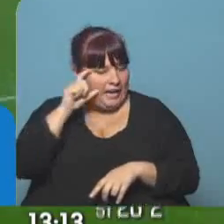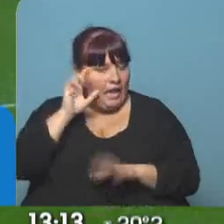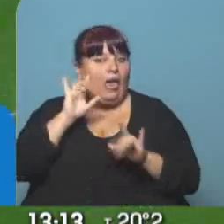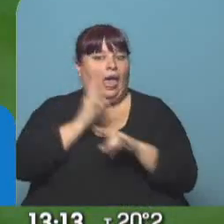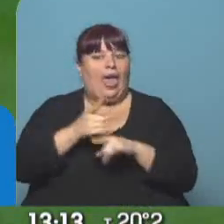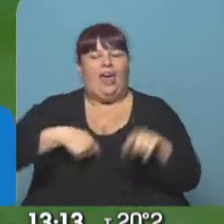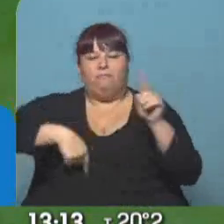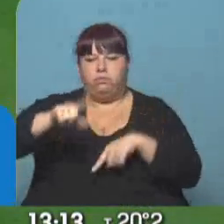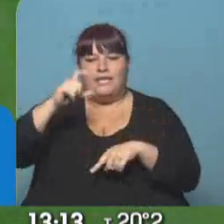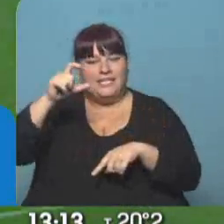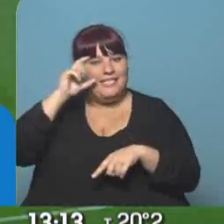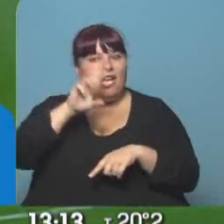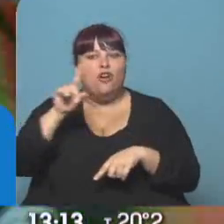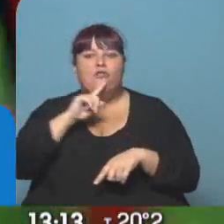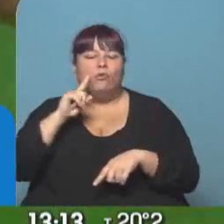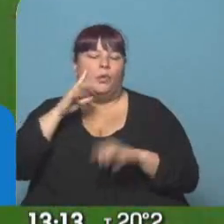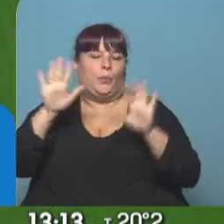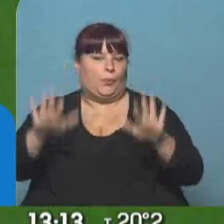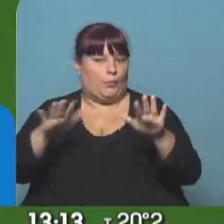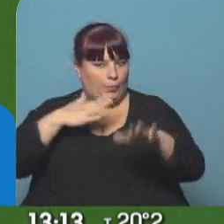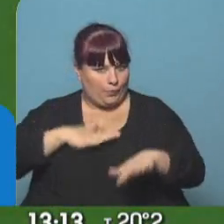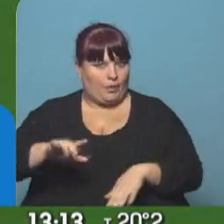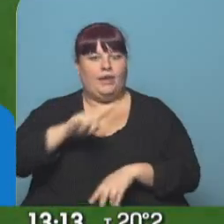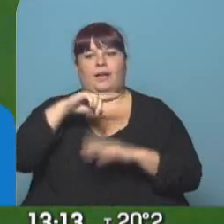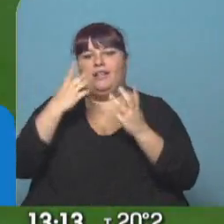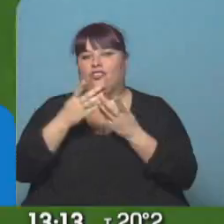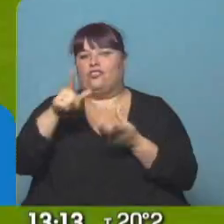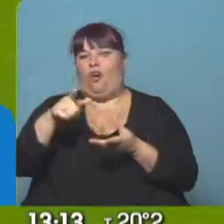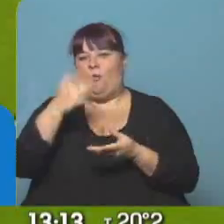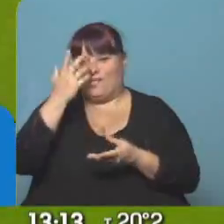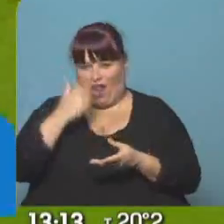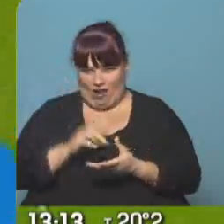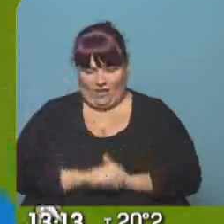el derechazo de Cerruti apaciguó los ánimos en el mundo azulgrana.